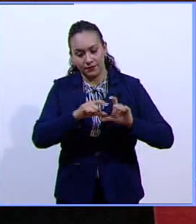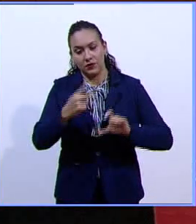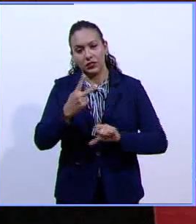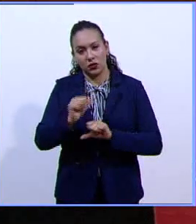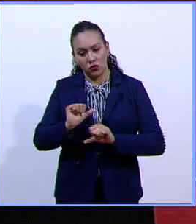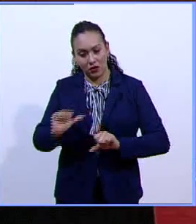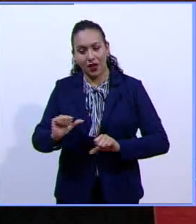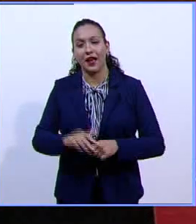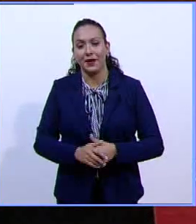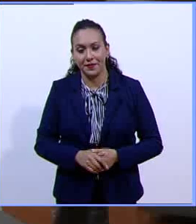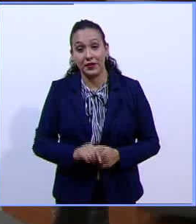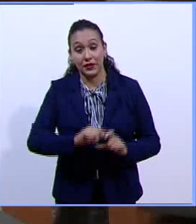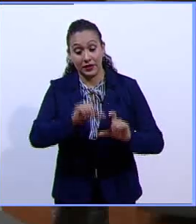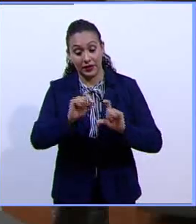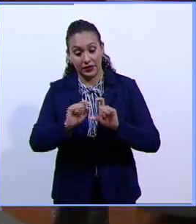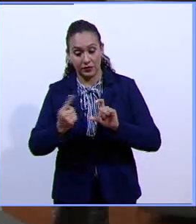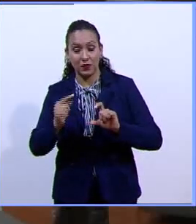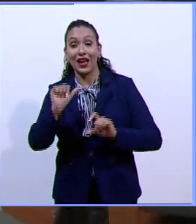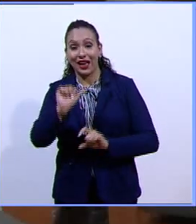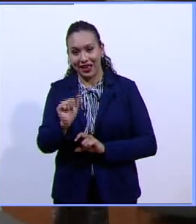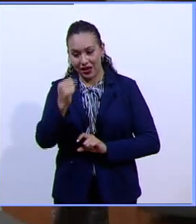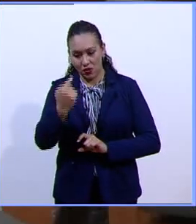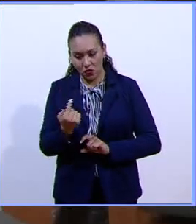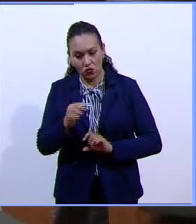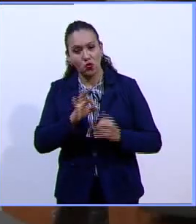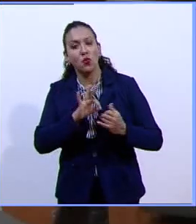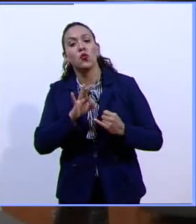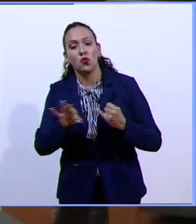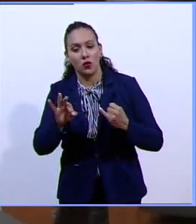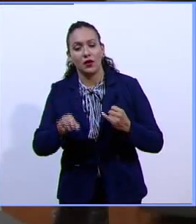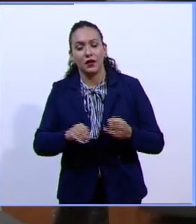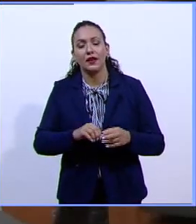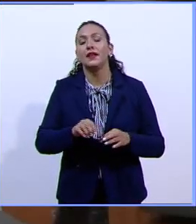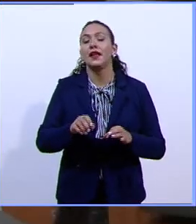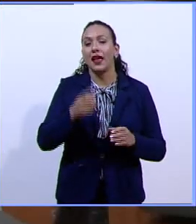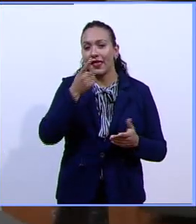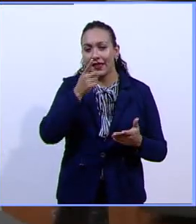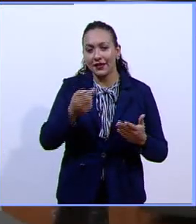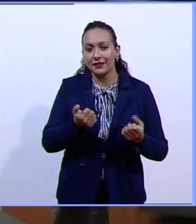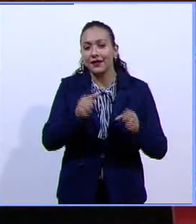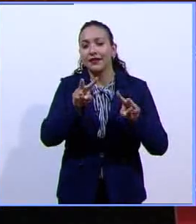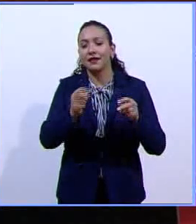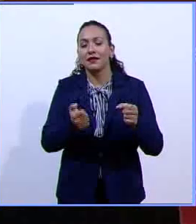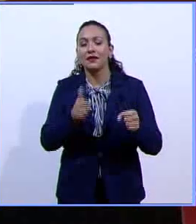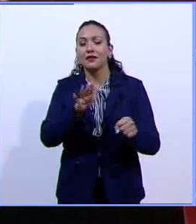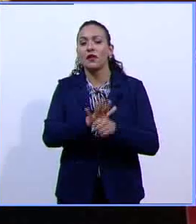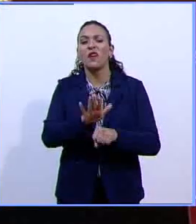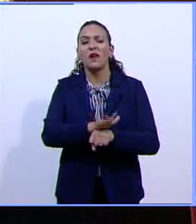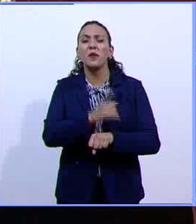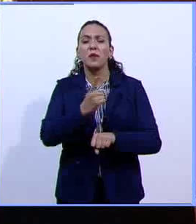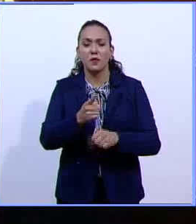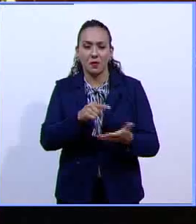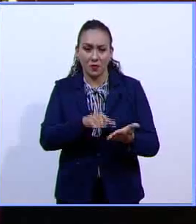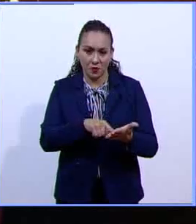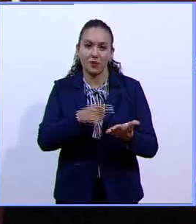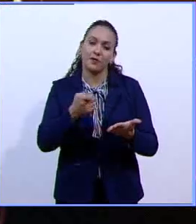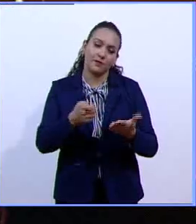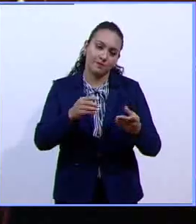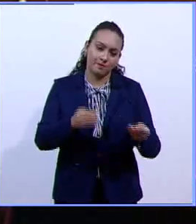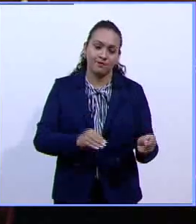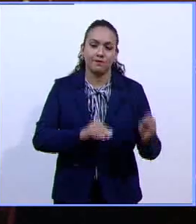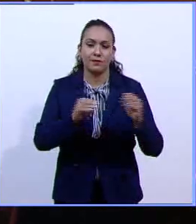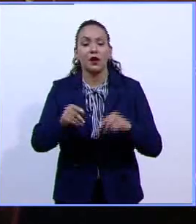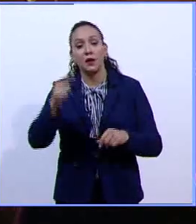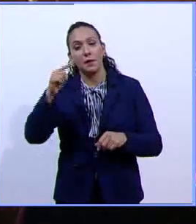inciso A, subinciso 1, párrafo último de la Ley Federal de Procedimiento Contencioso Administrativo. Esto porque se derogó la porción normativa